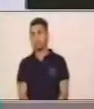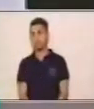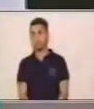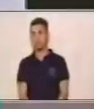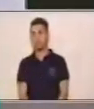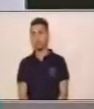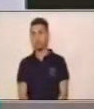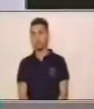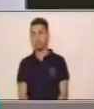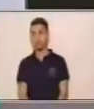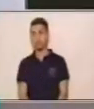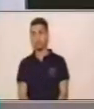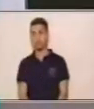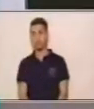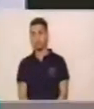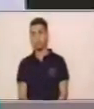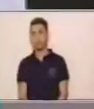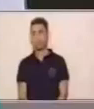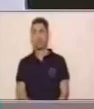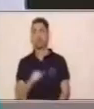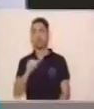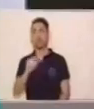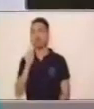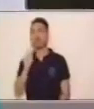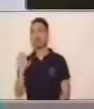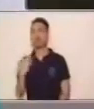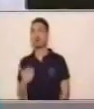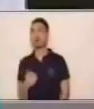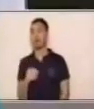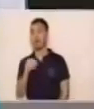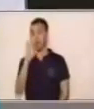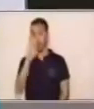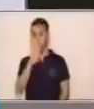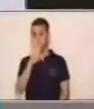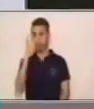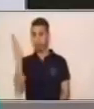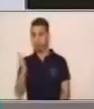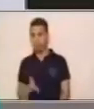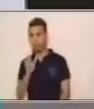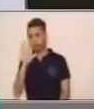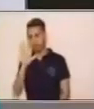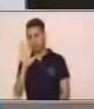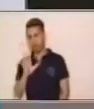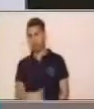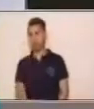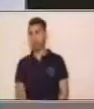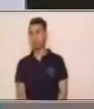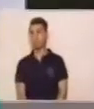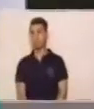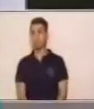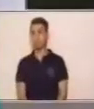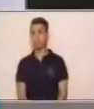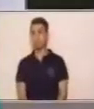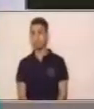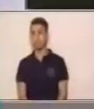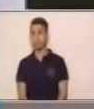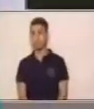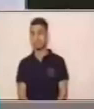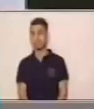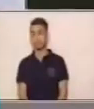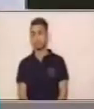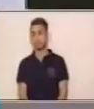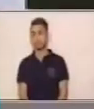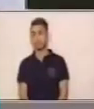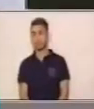¡No! ¡Muy bien! ¡Excelente! Tú sí estás poniendo atención. Muy bien, estás poniendo mucha